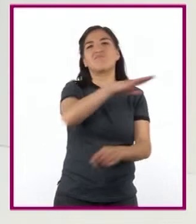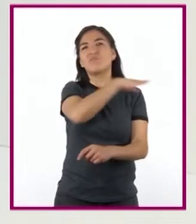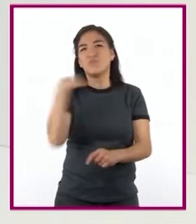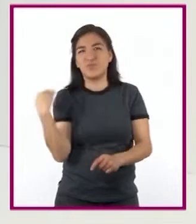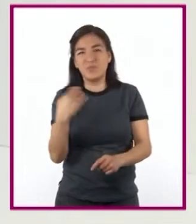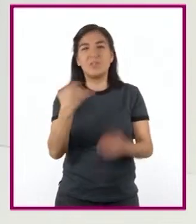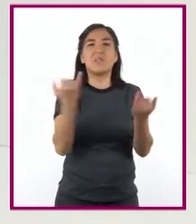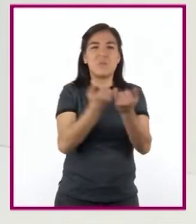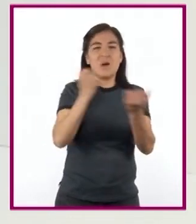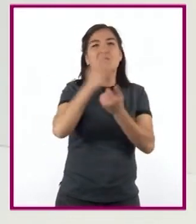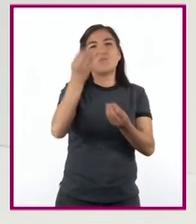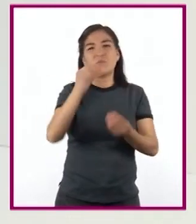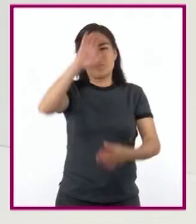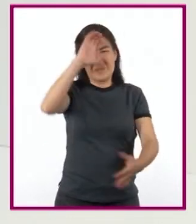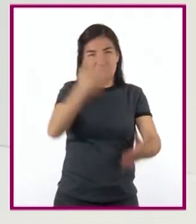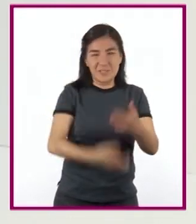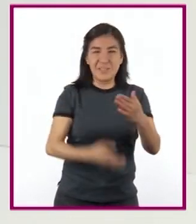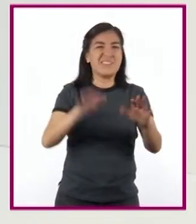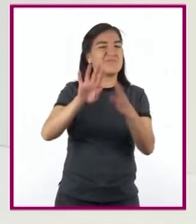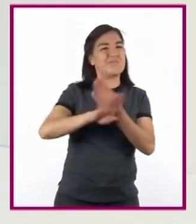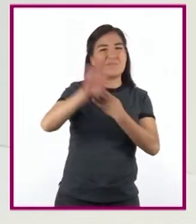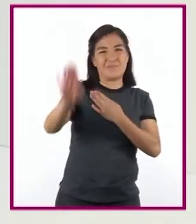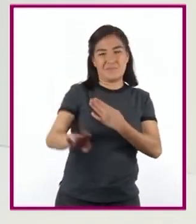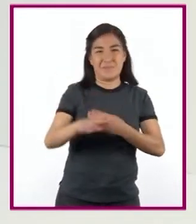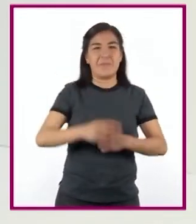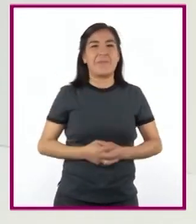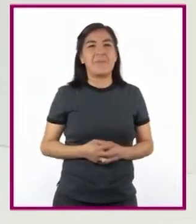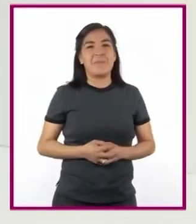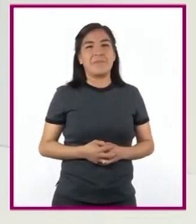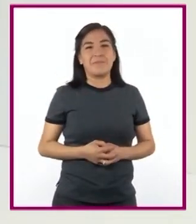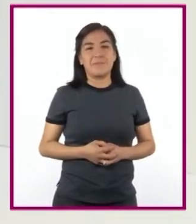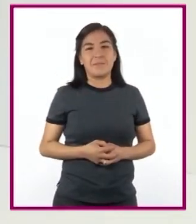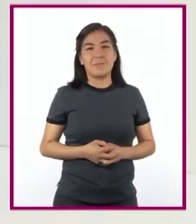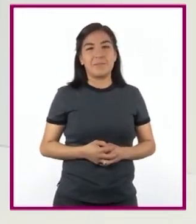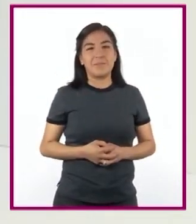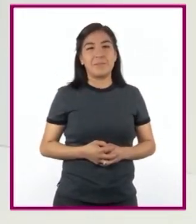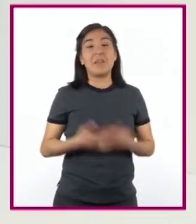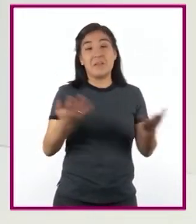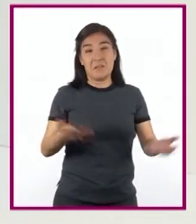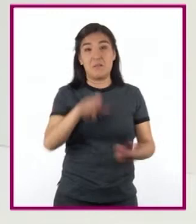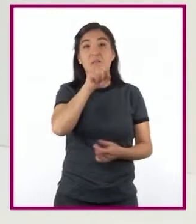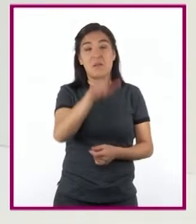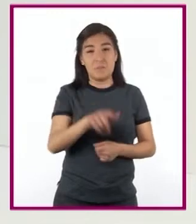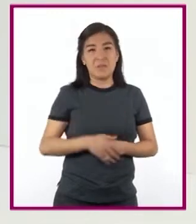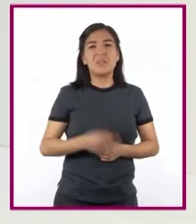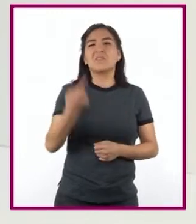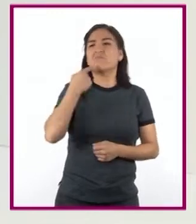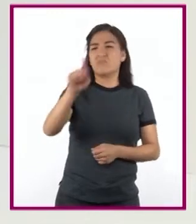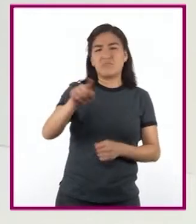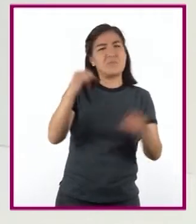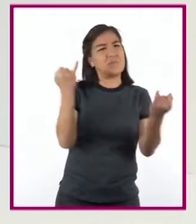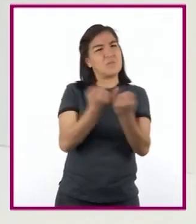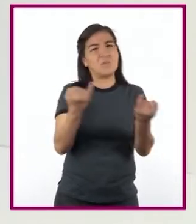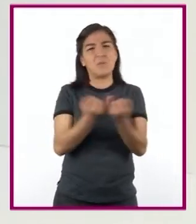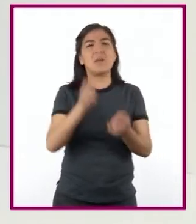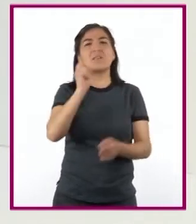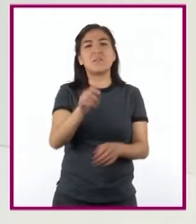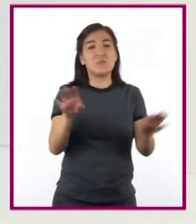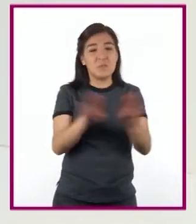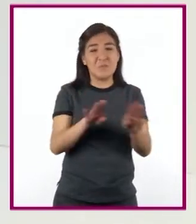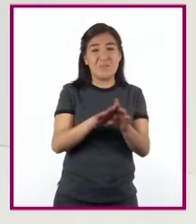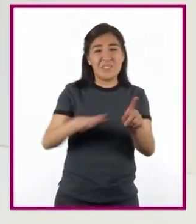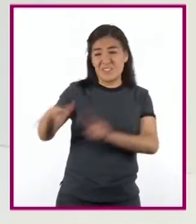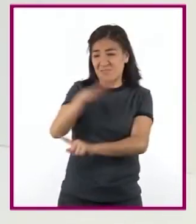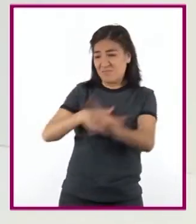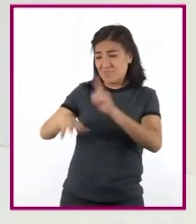a lo menos en sus declaraciones públicas. Es más, Denunciaban a veces ellos que las